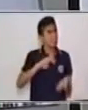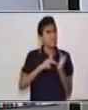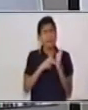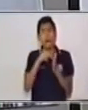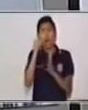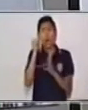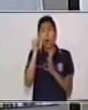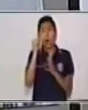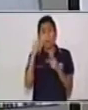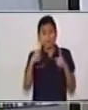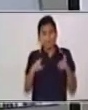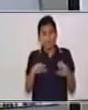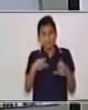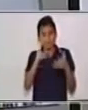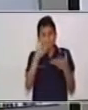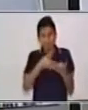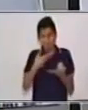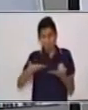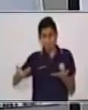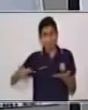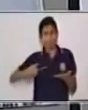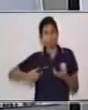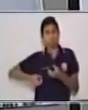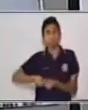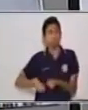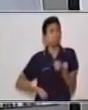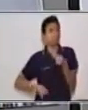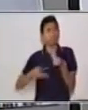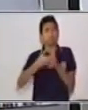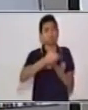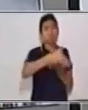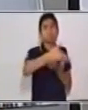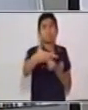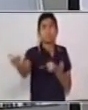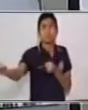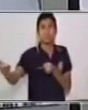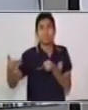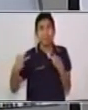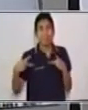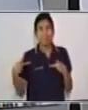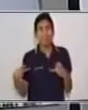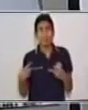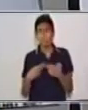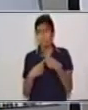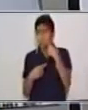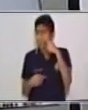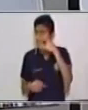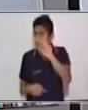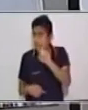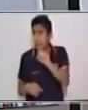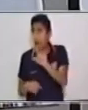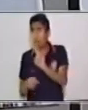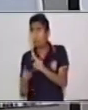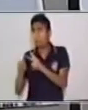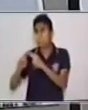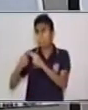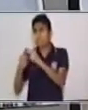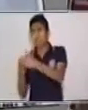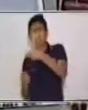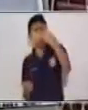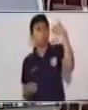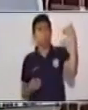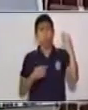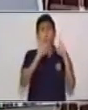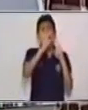acabo de ilustrar, usted encontrará que el sujeto no está al inicio, sino que está en medio. Quiere decir